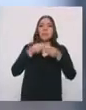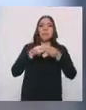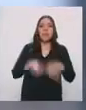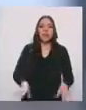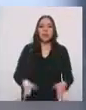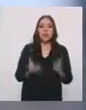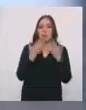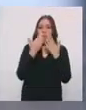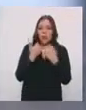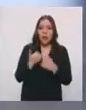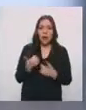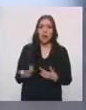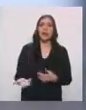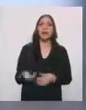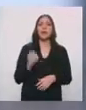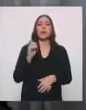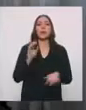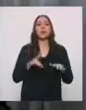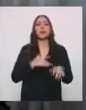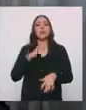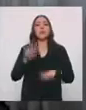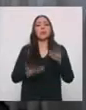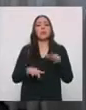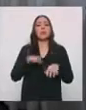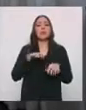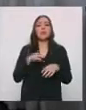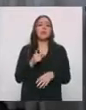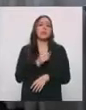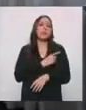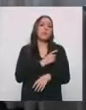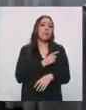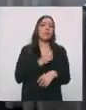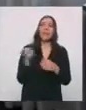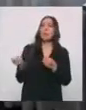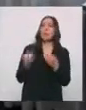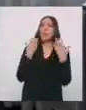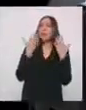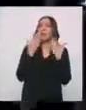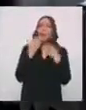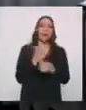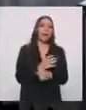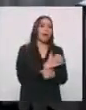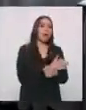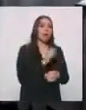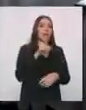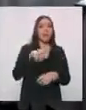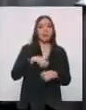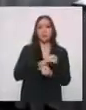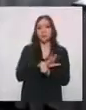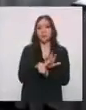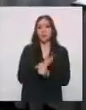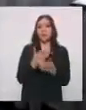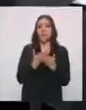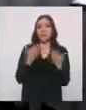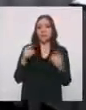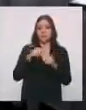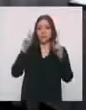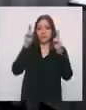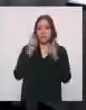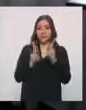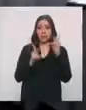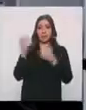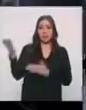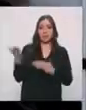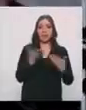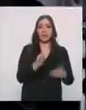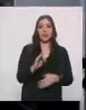de tristeza o de soledad sin un acompañamiento debido a la contingencia. Precisamente para hablar de este tema queremos darle la